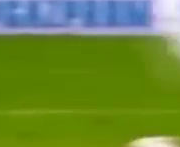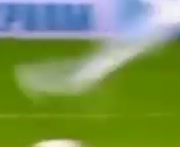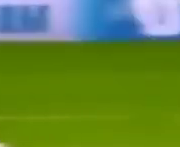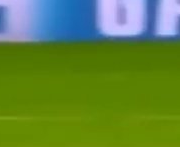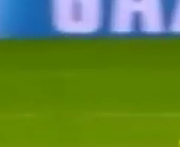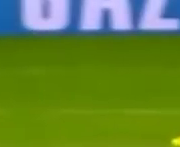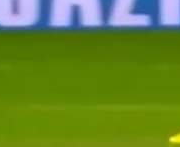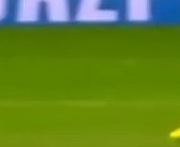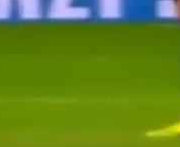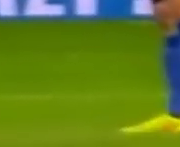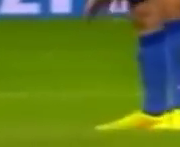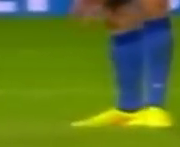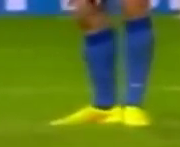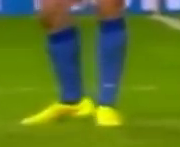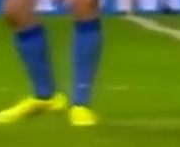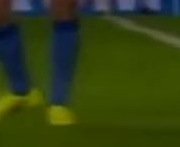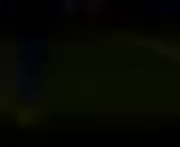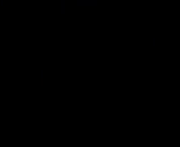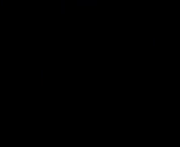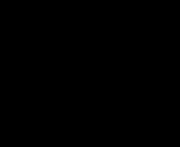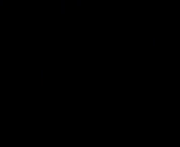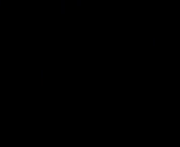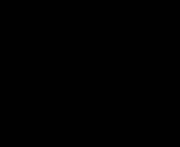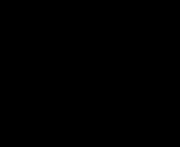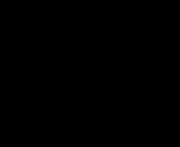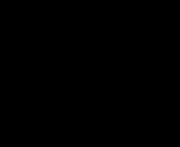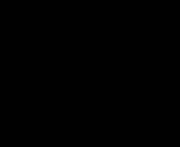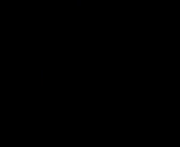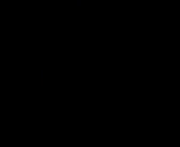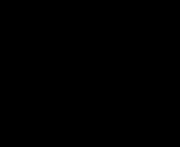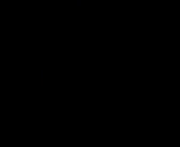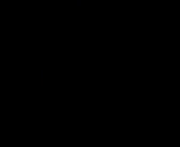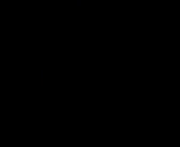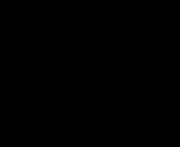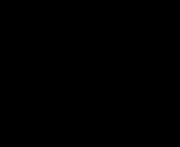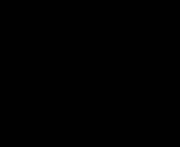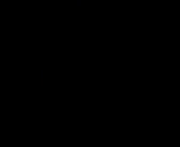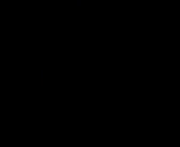innovadores muy originales, dignos de admirar.